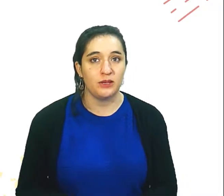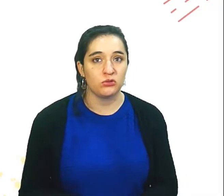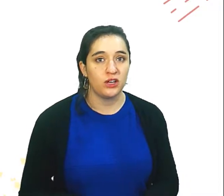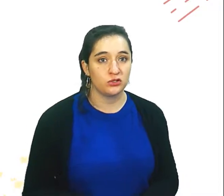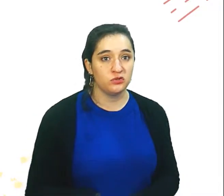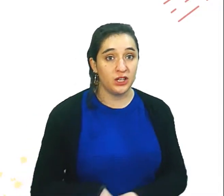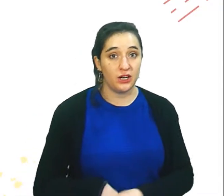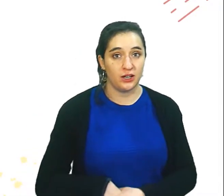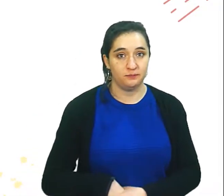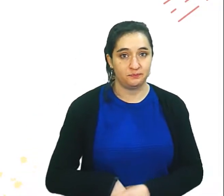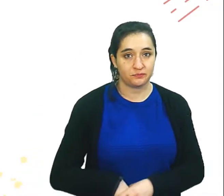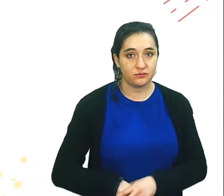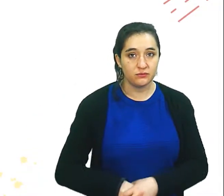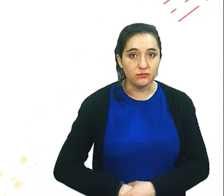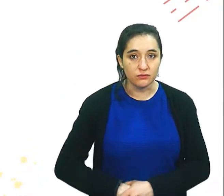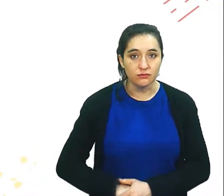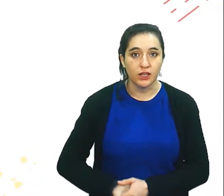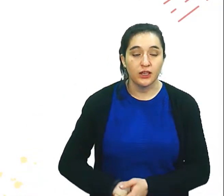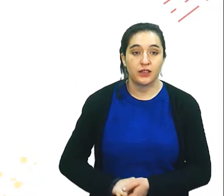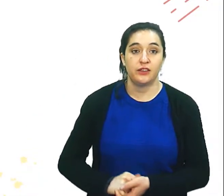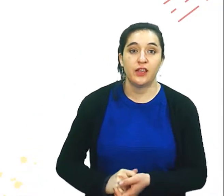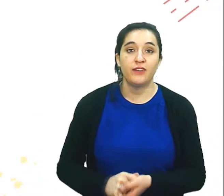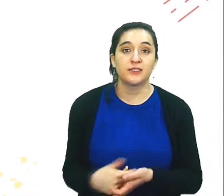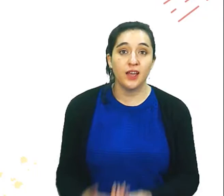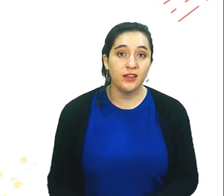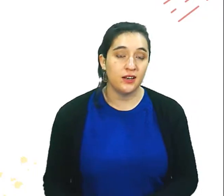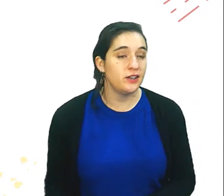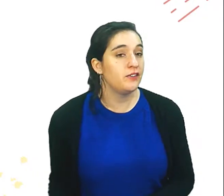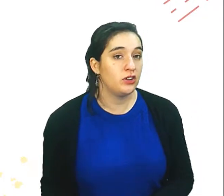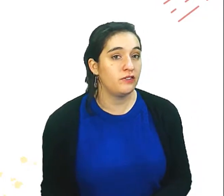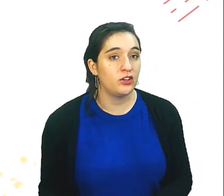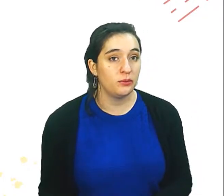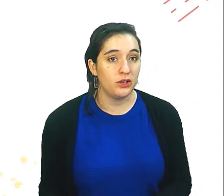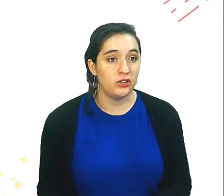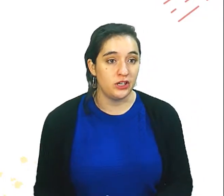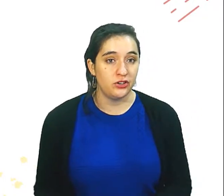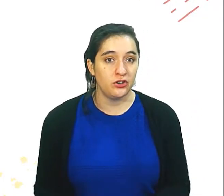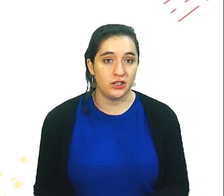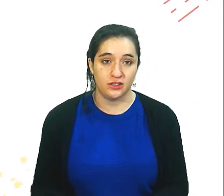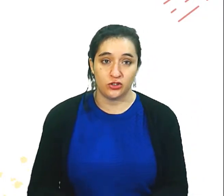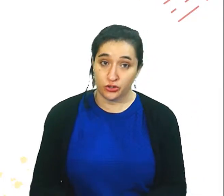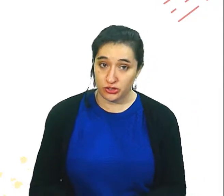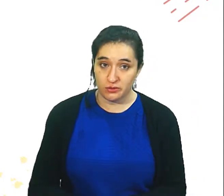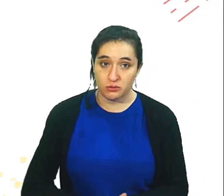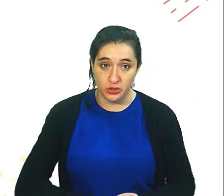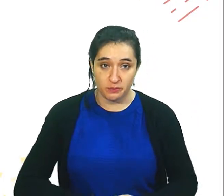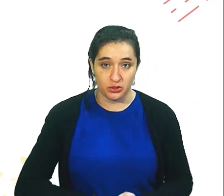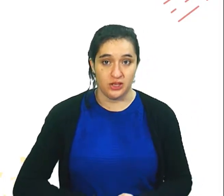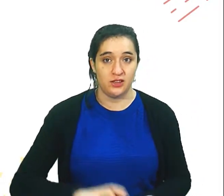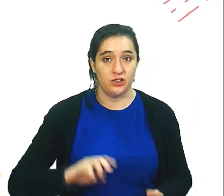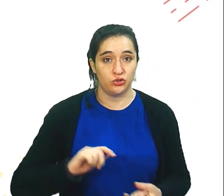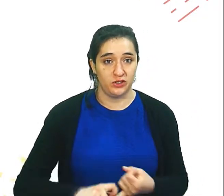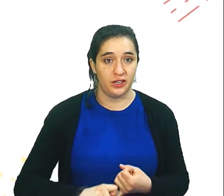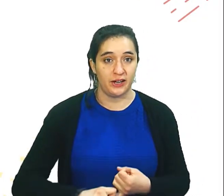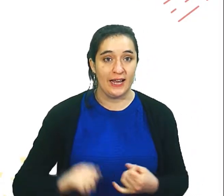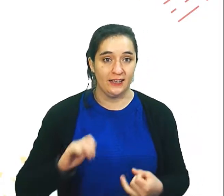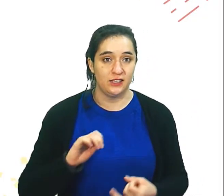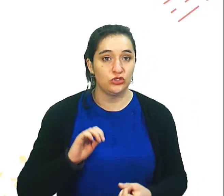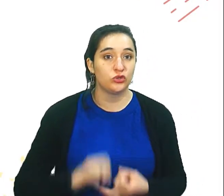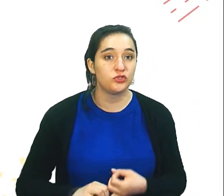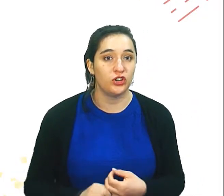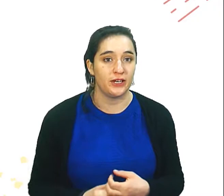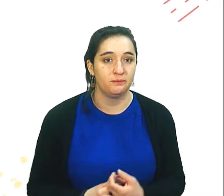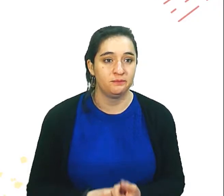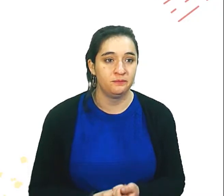la película Subterra, que está basada en el libro de Baldomero Lillo, que conocemos muy importante, Subterra